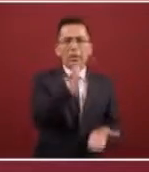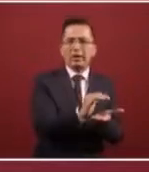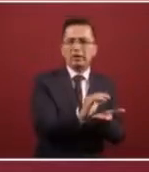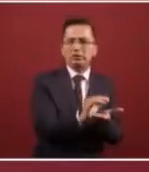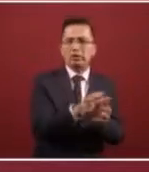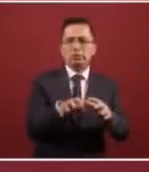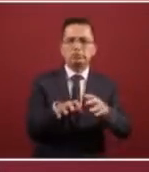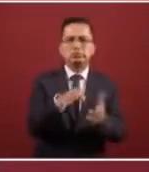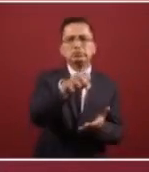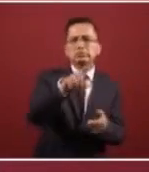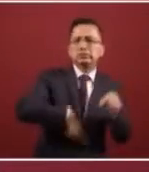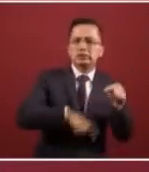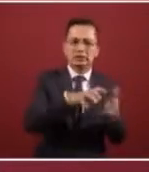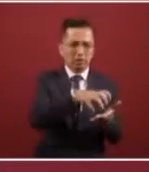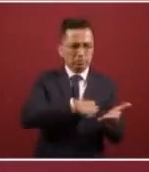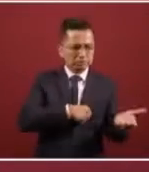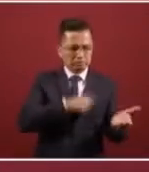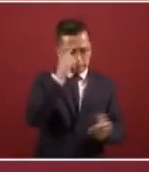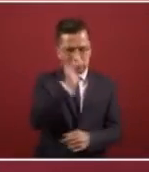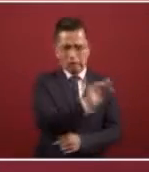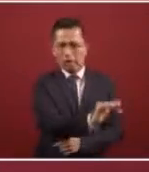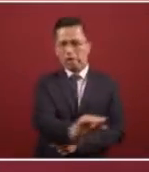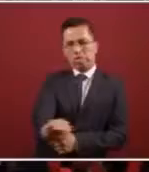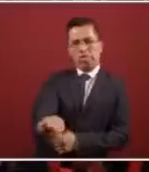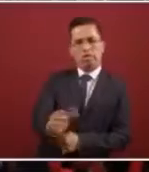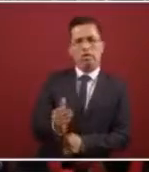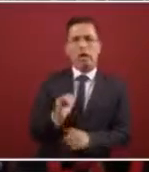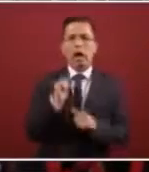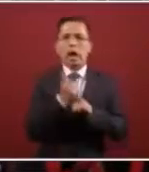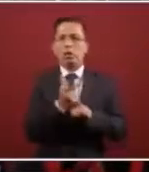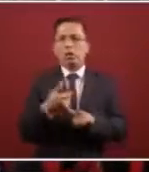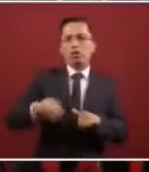moche, con piquete de ojo.